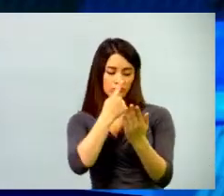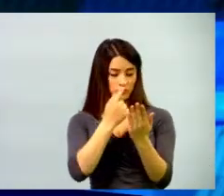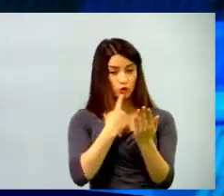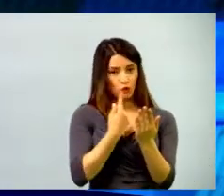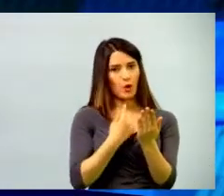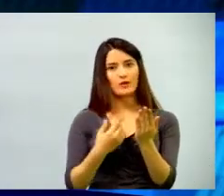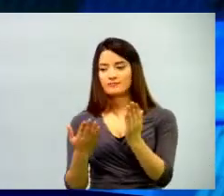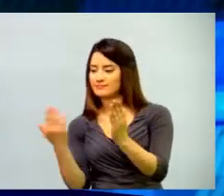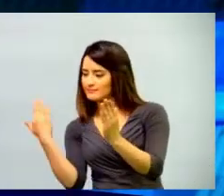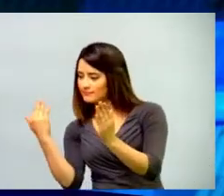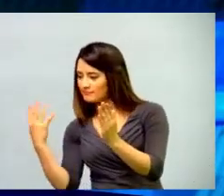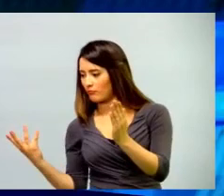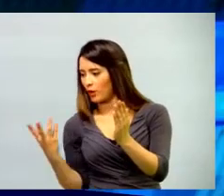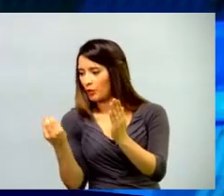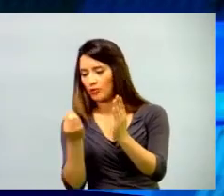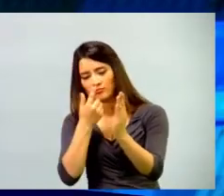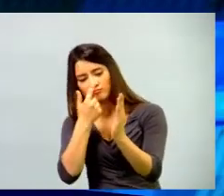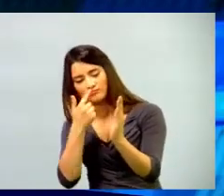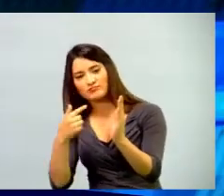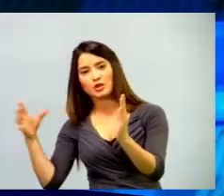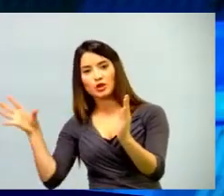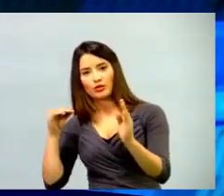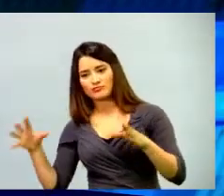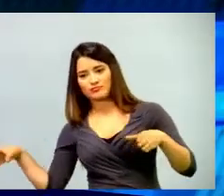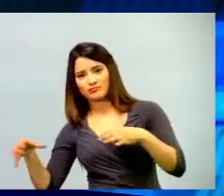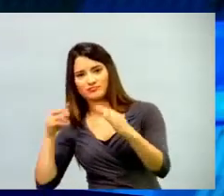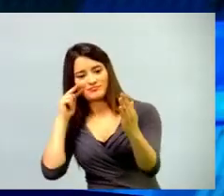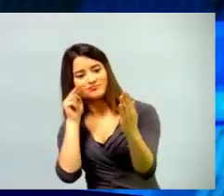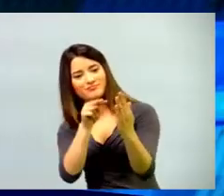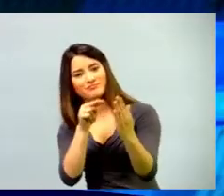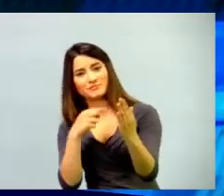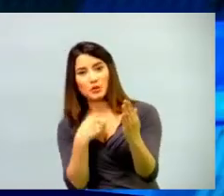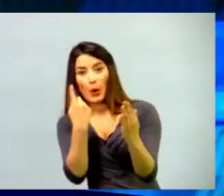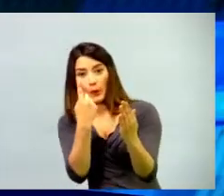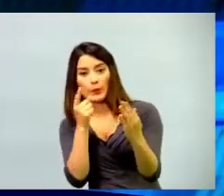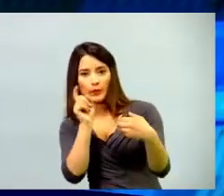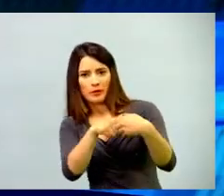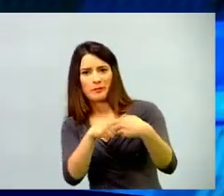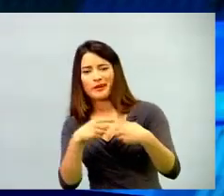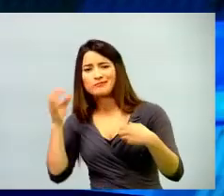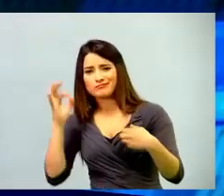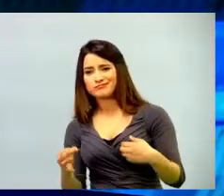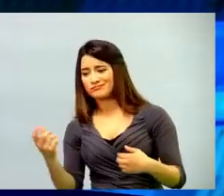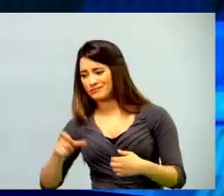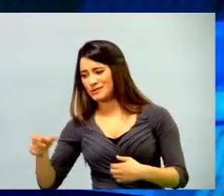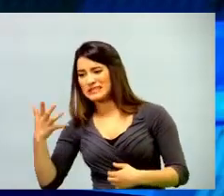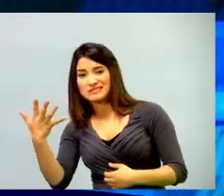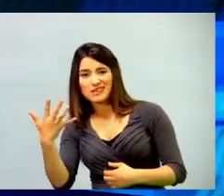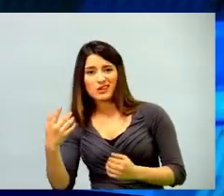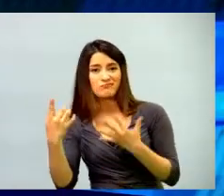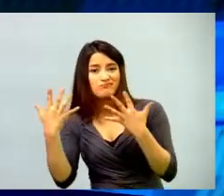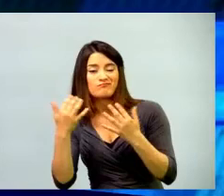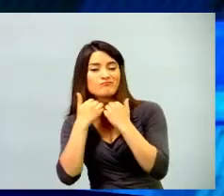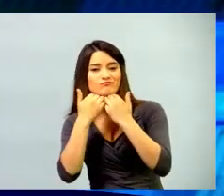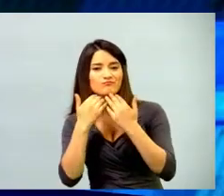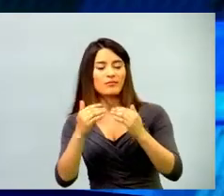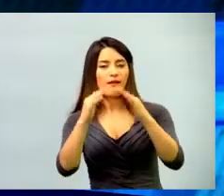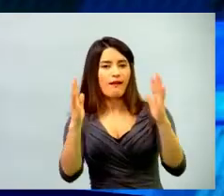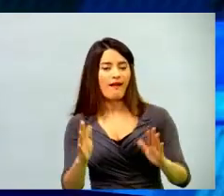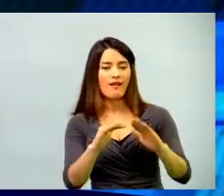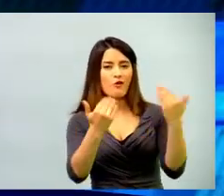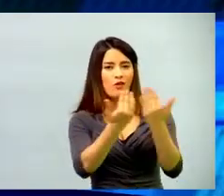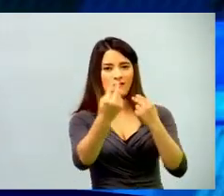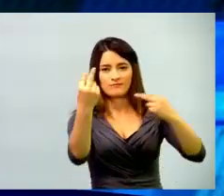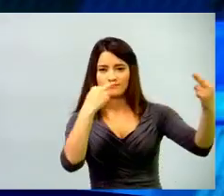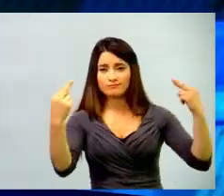una tableta o un computador en cualquiera de las conexiones a internet que puedan tener, móviles o dentro de sus mismas casas o escuelas. Pero